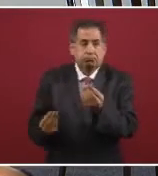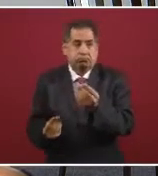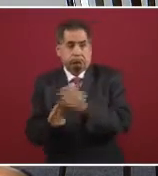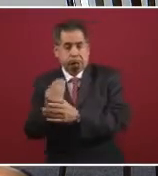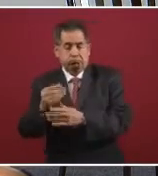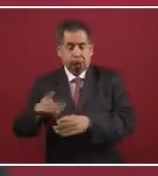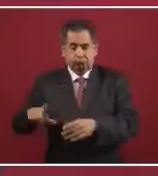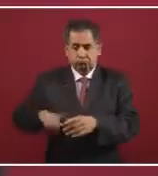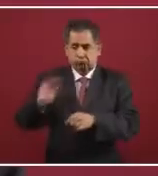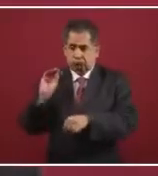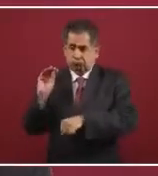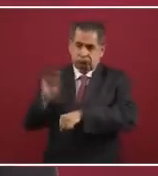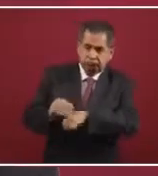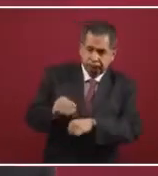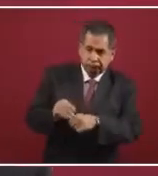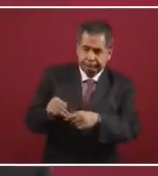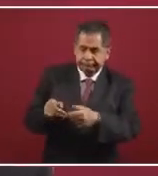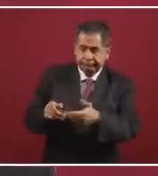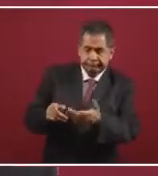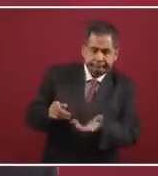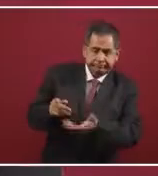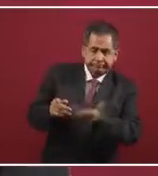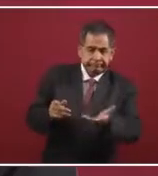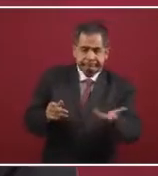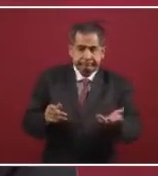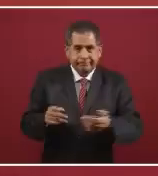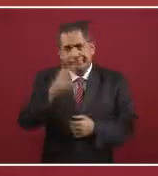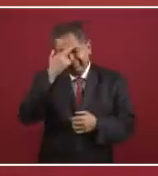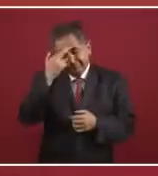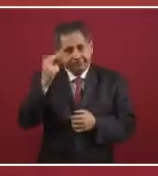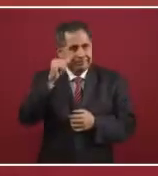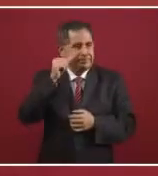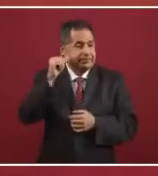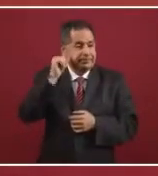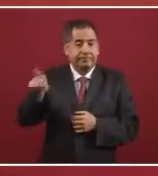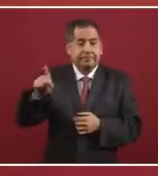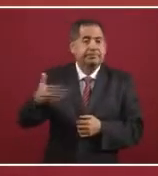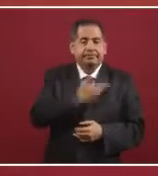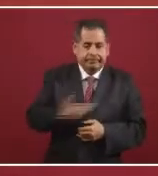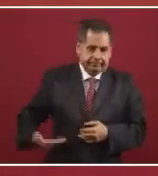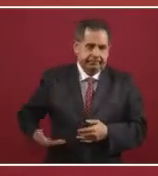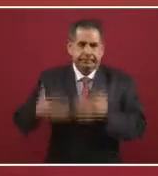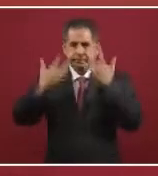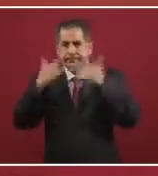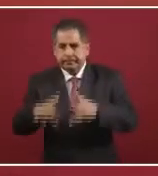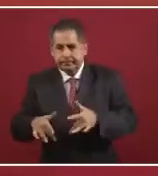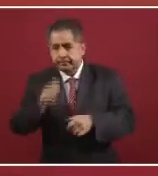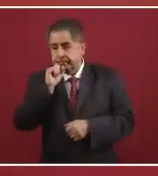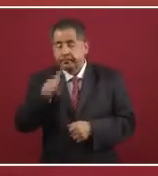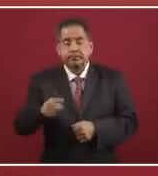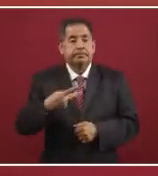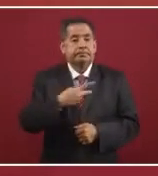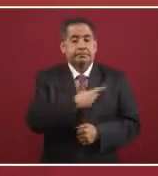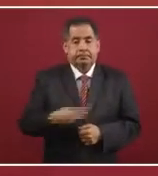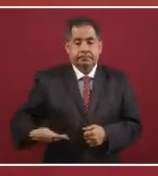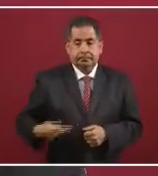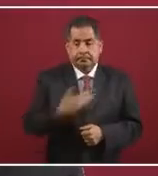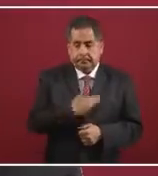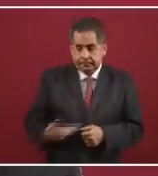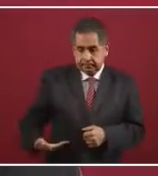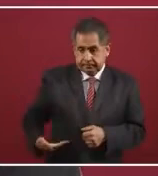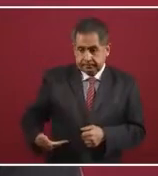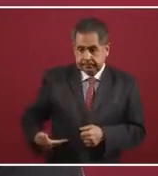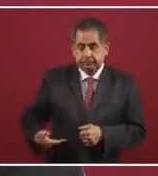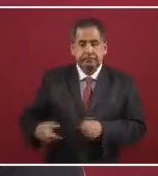configura, porque como ustedes saben se dieron no solo la renuncia del presidente, sino del vicepresidente,